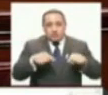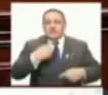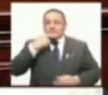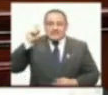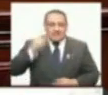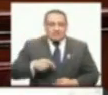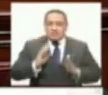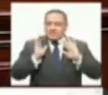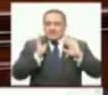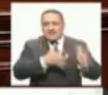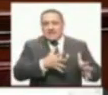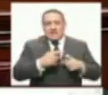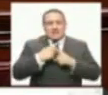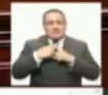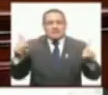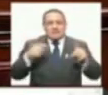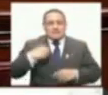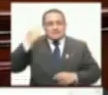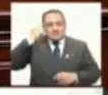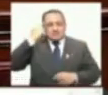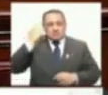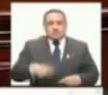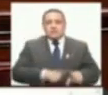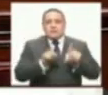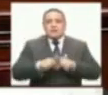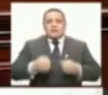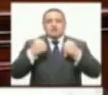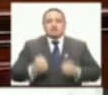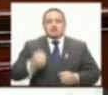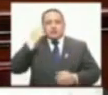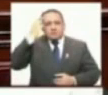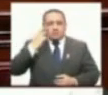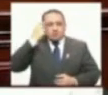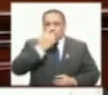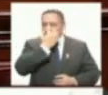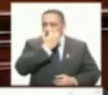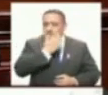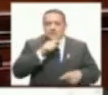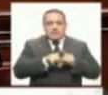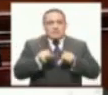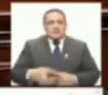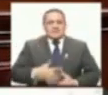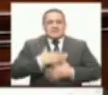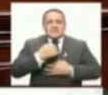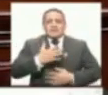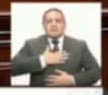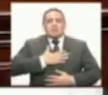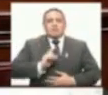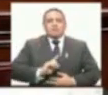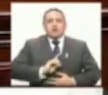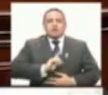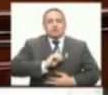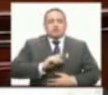debemos dejar de lado las diferencias ideológicas, las posiciones políticas e intereses personales para